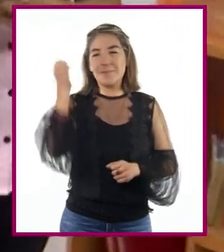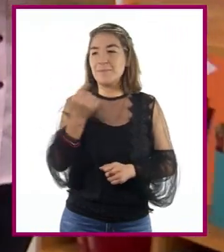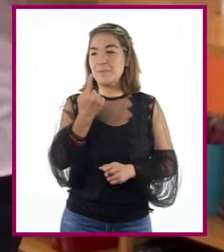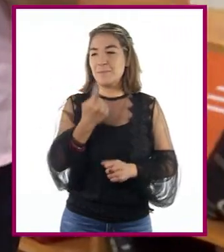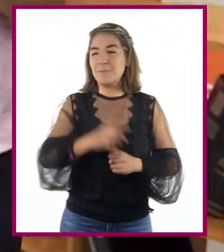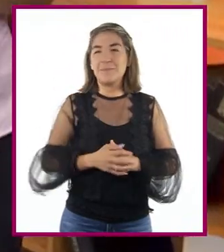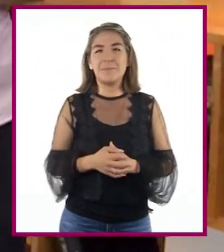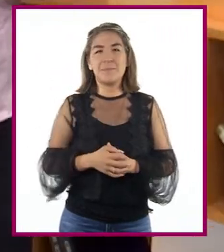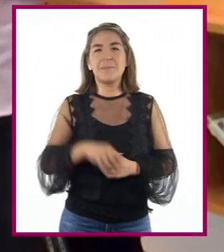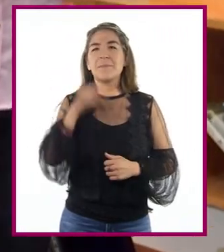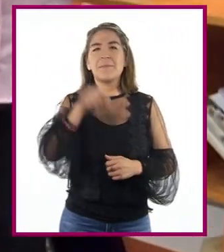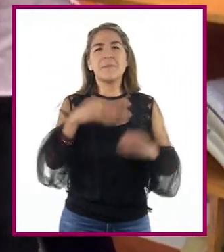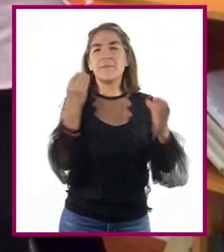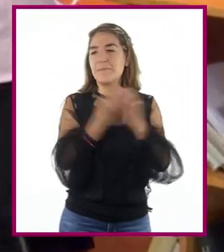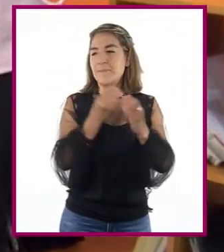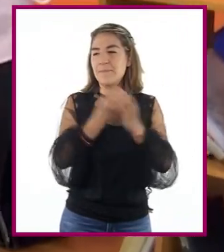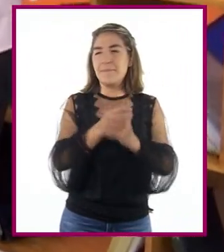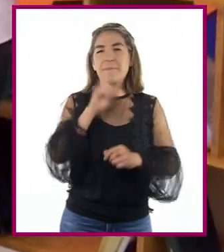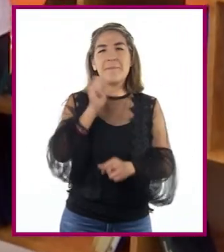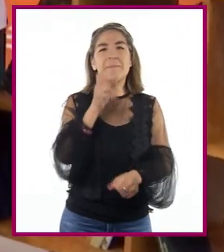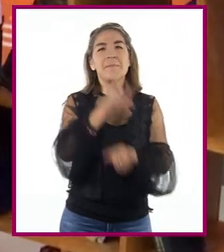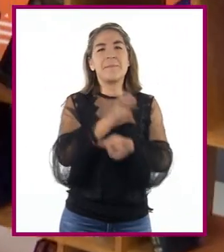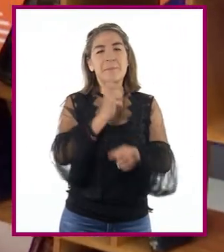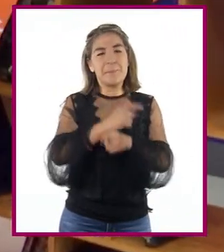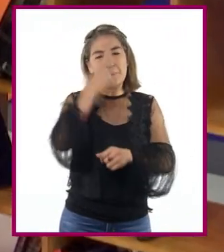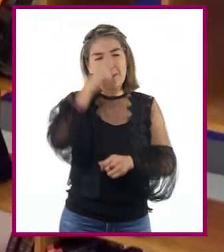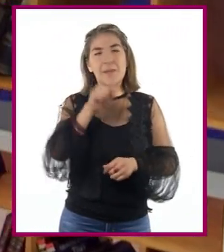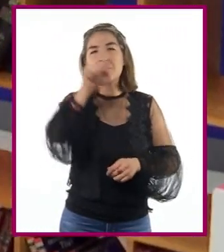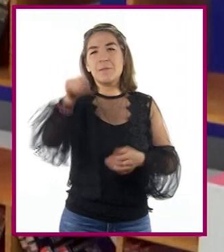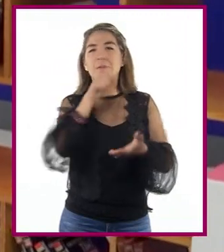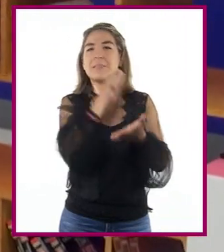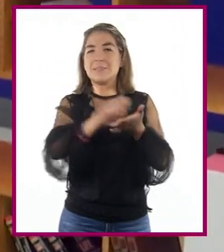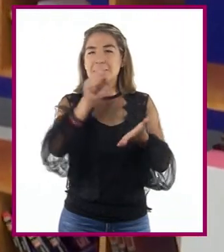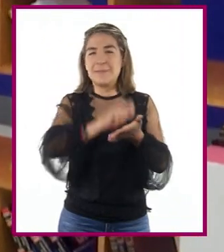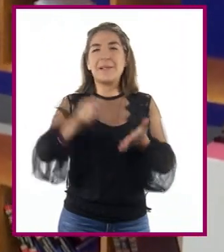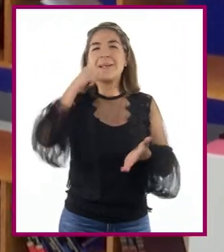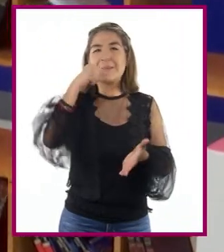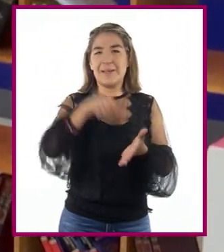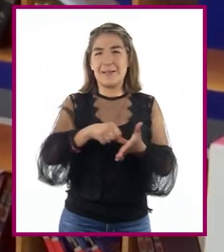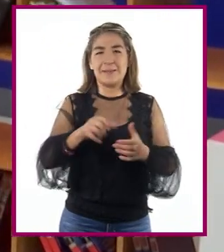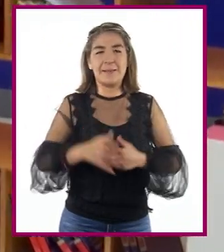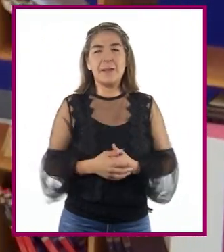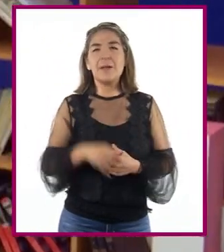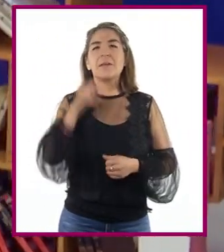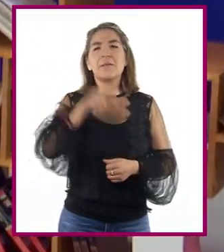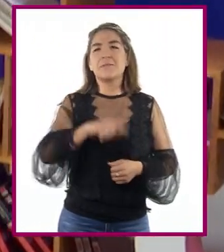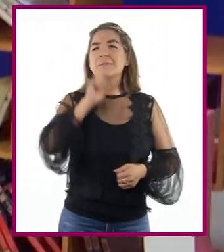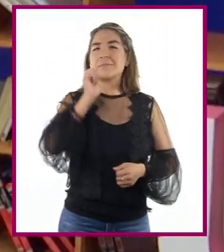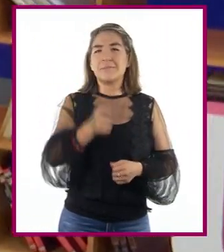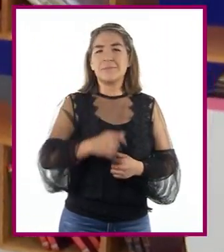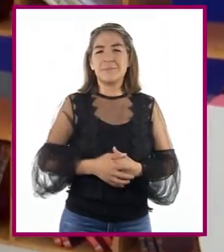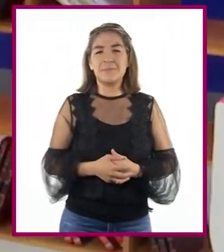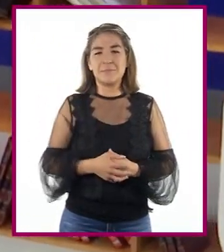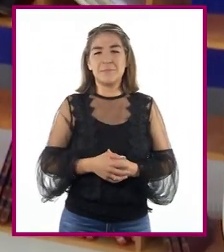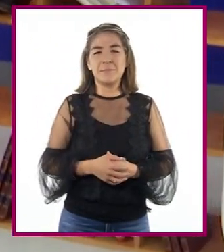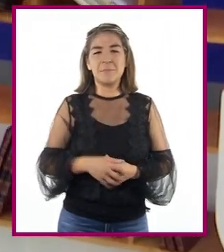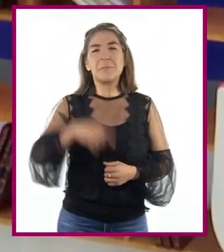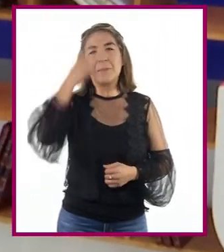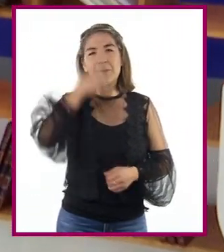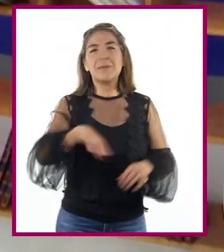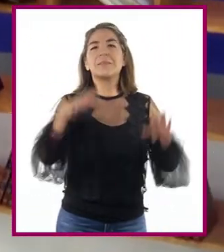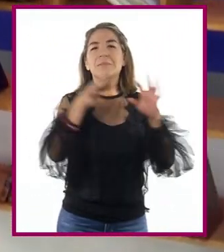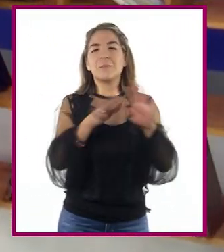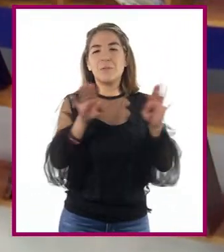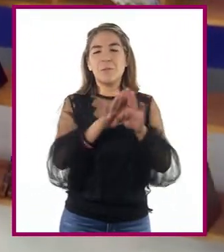1. Nuestra sesión es una invitación a que escribamos una carta. Con esto nos referimos a conformar